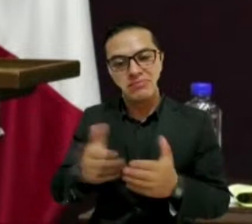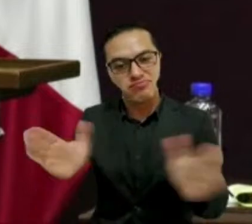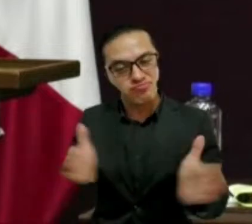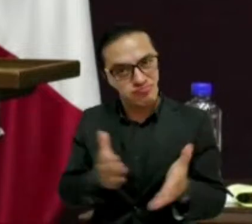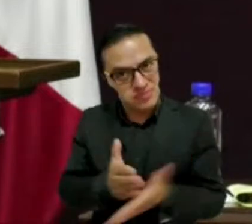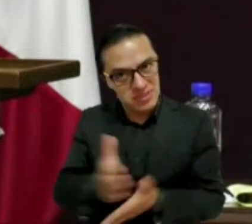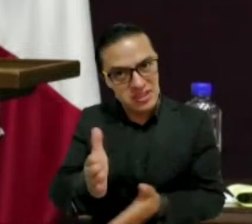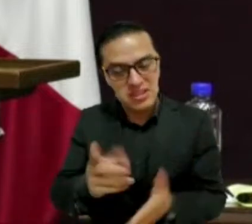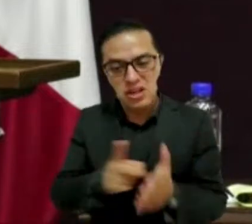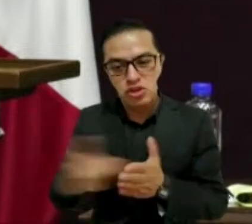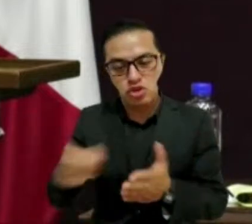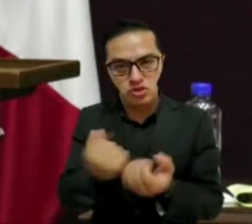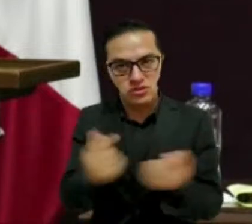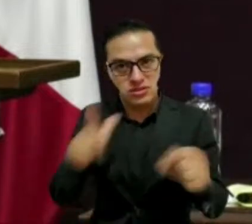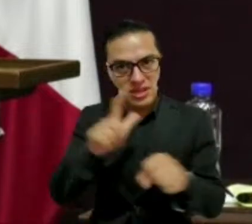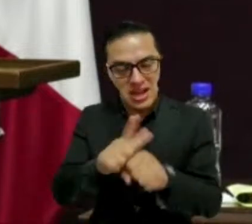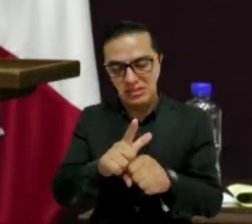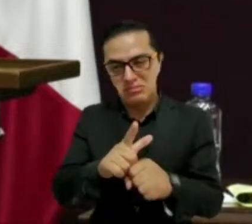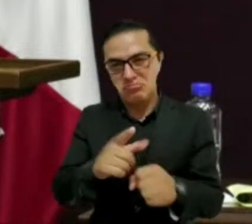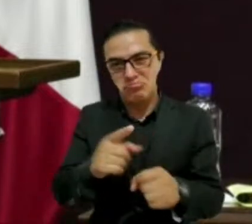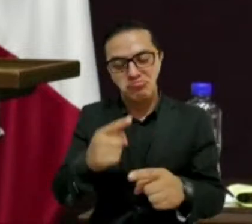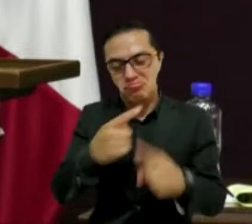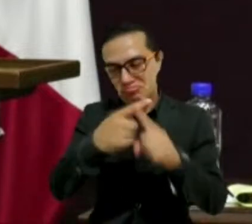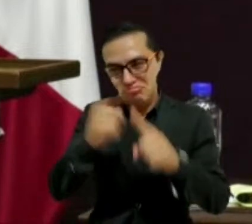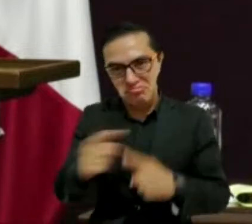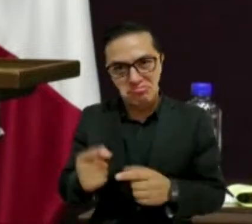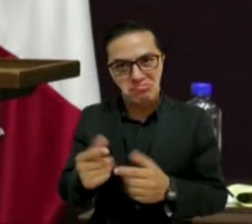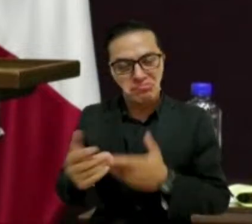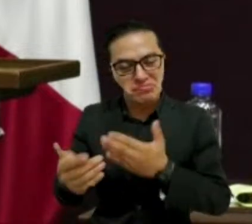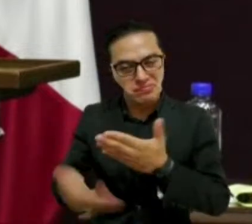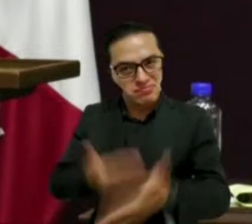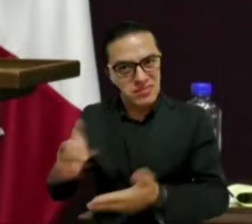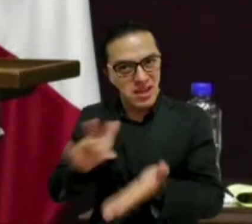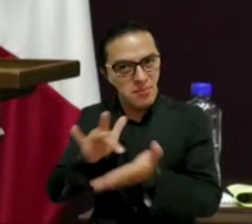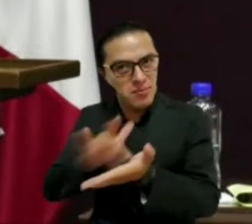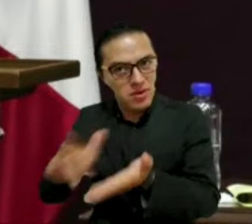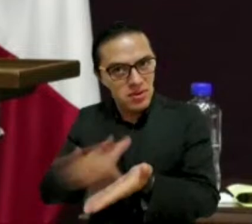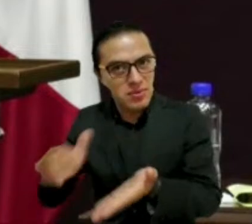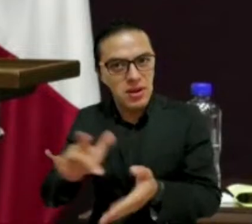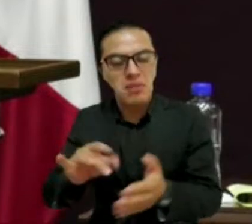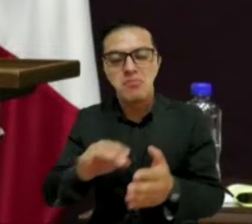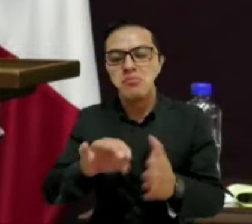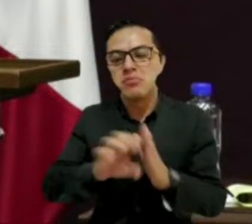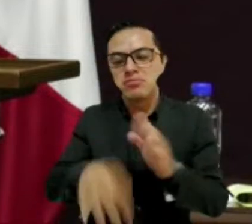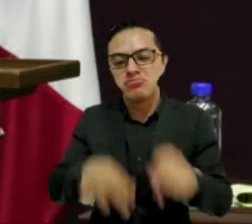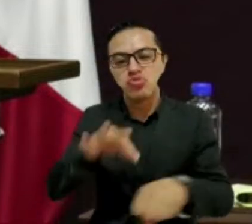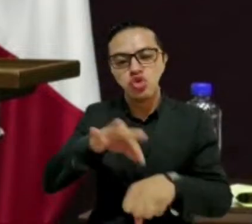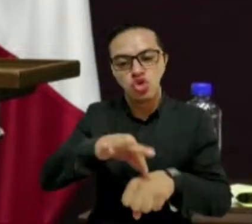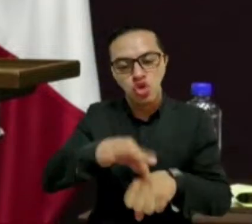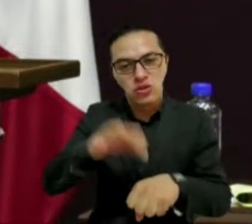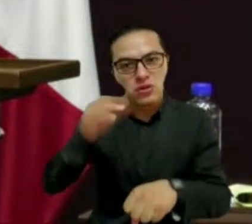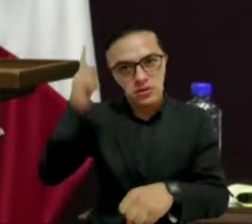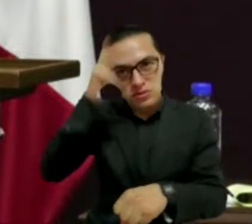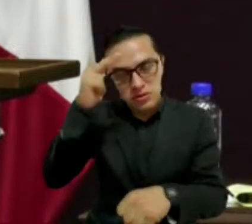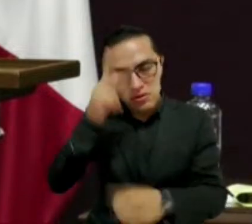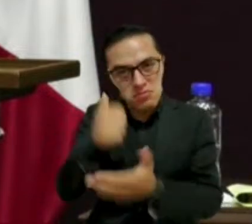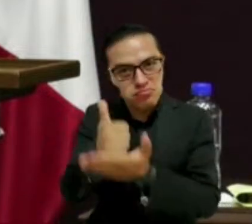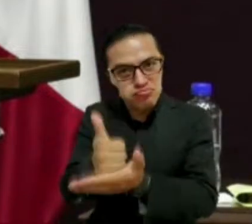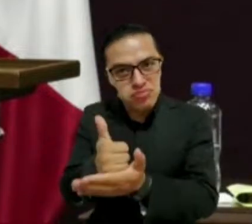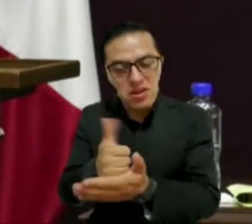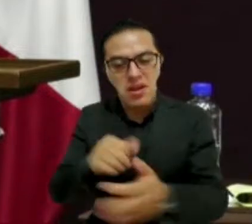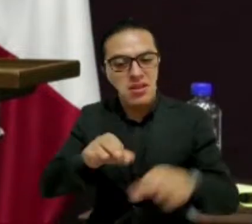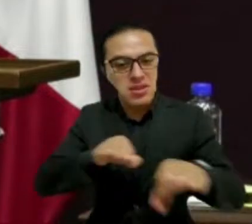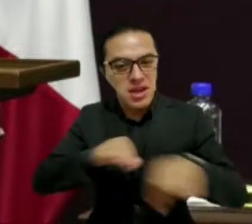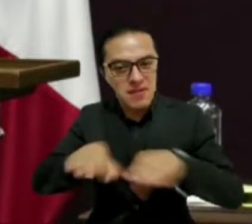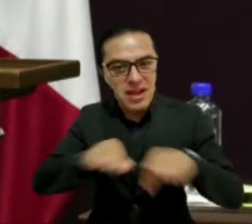a sus derechos y servicios esenciales. Esto puede incluir como atención médica, psicológica, empleo,